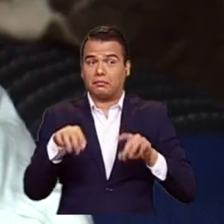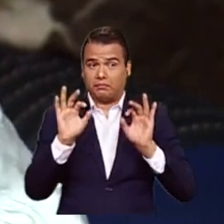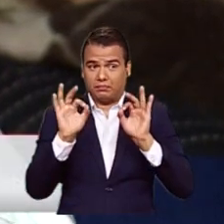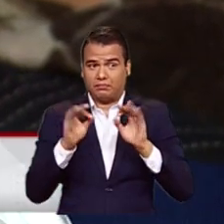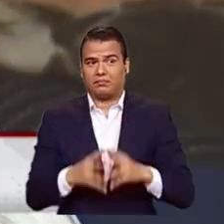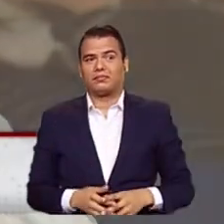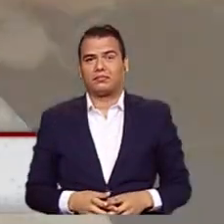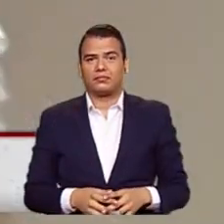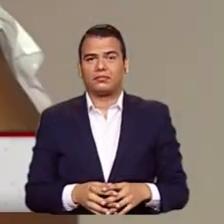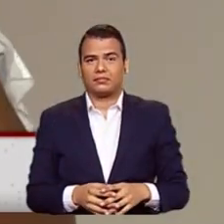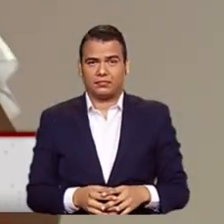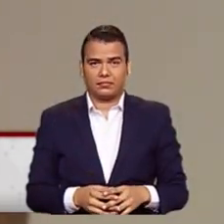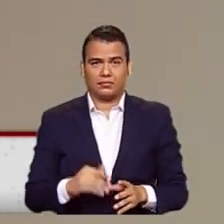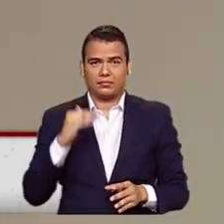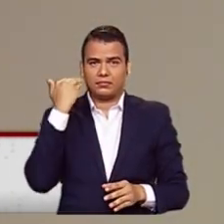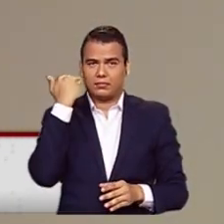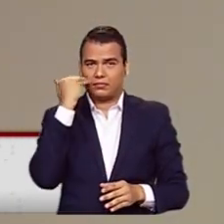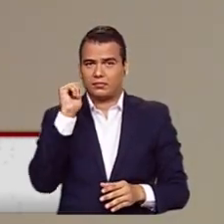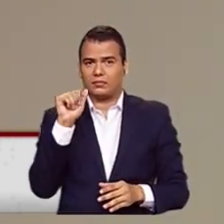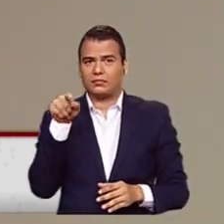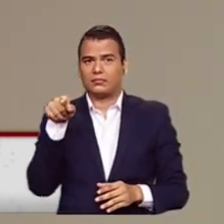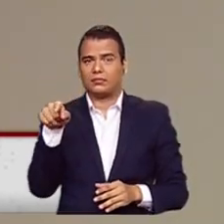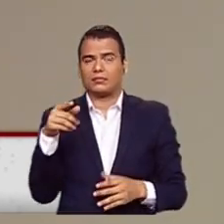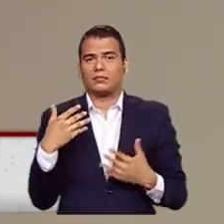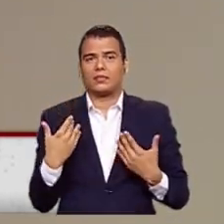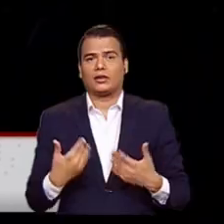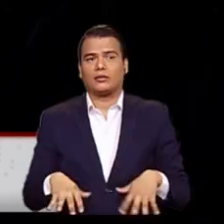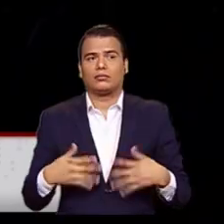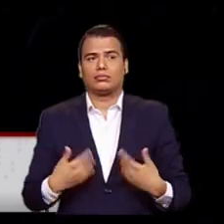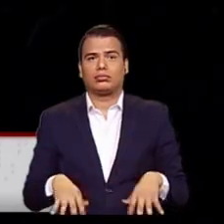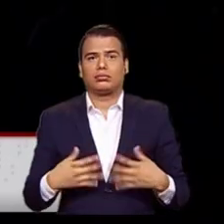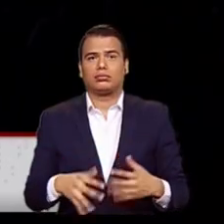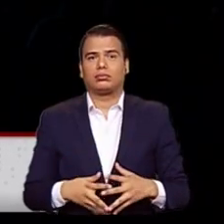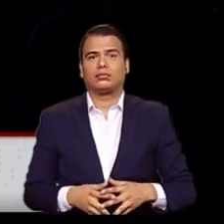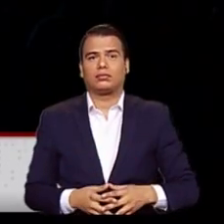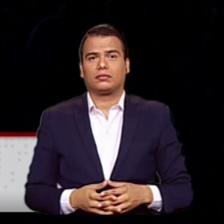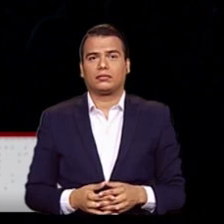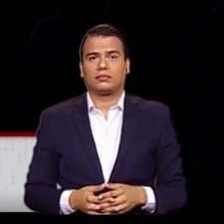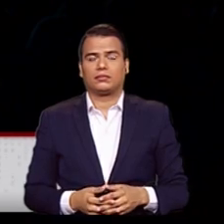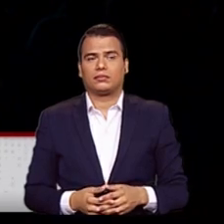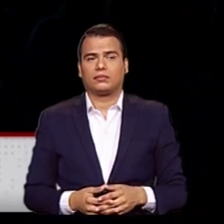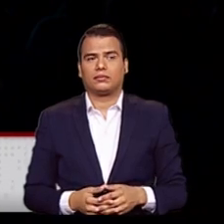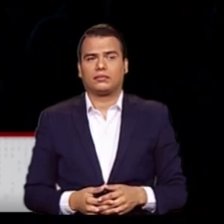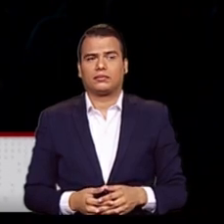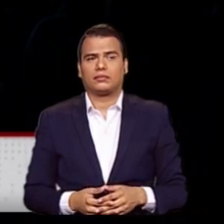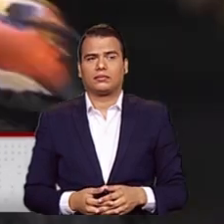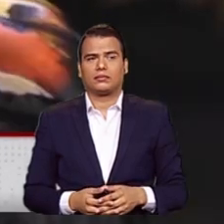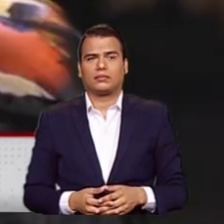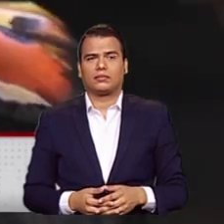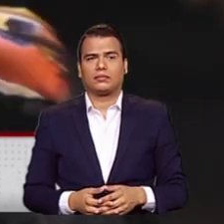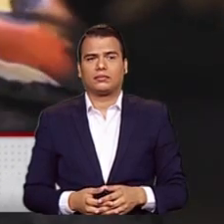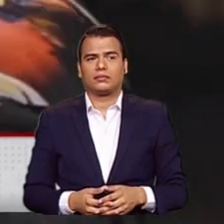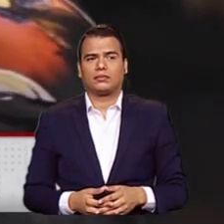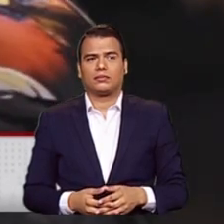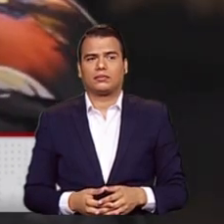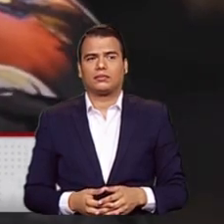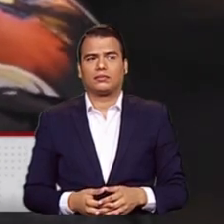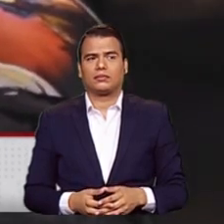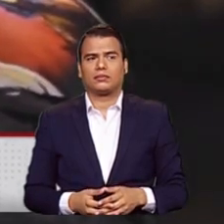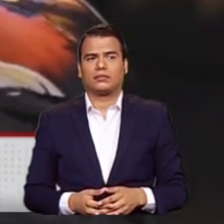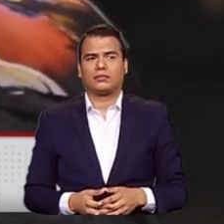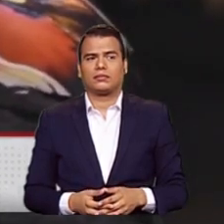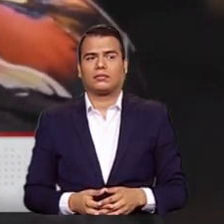La actriz timbiquireña Karen Inestrosa presentó su primer cortometraje. Esta mujer afro que se estrena como productora y